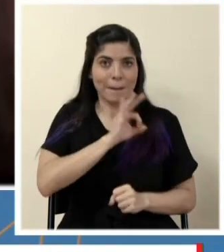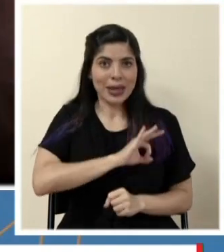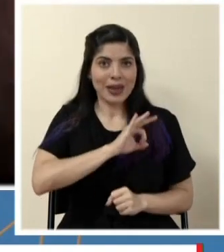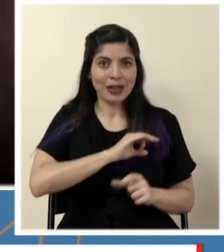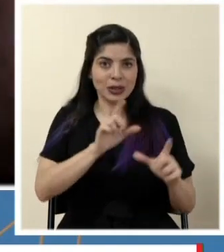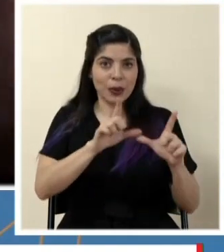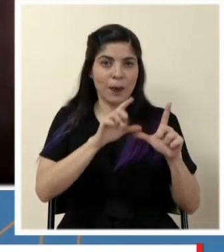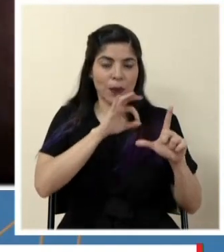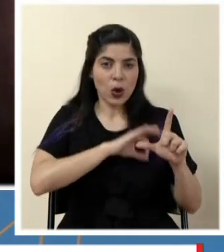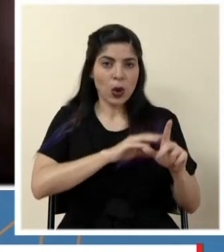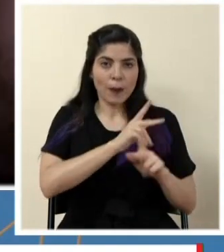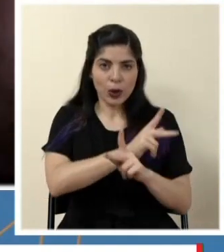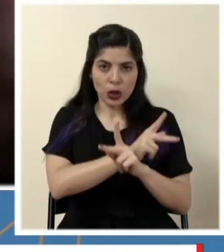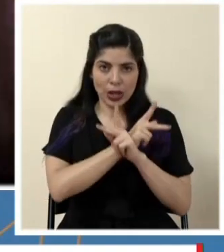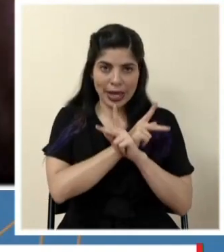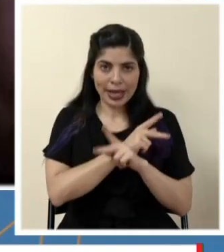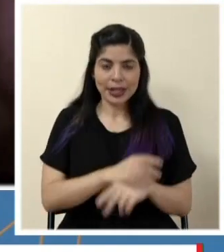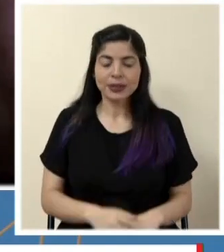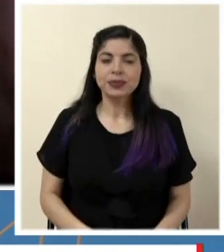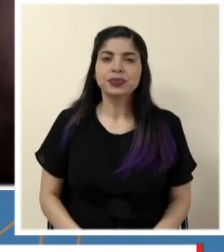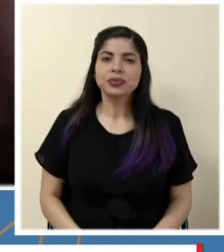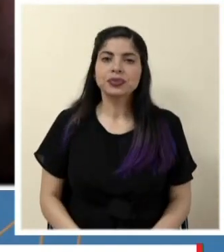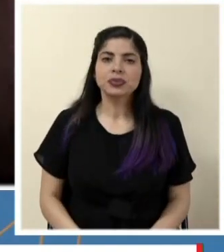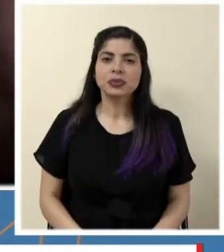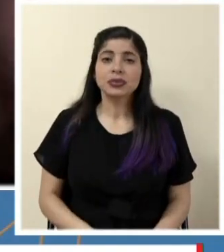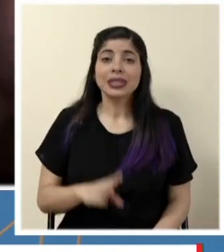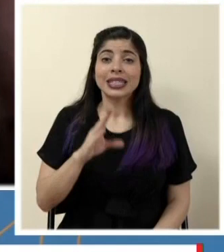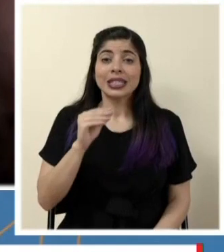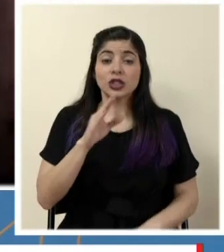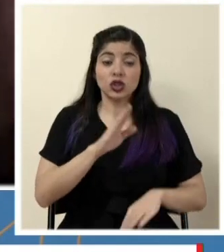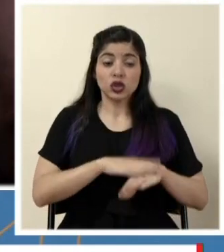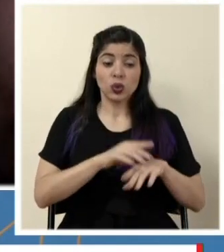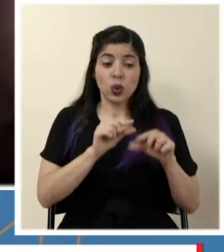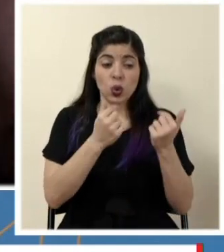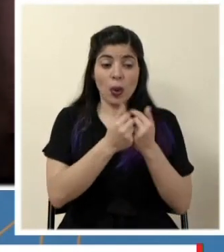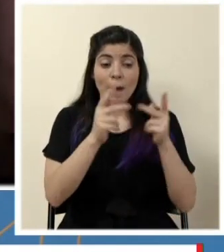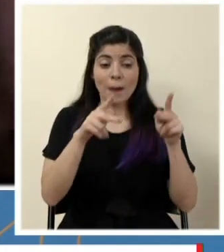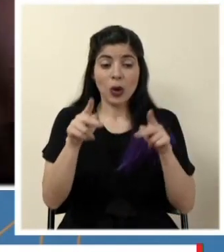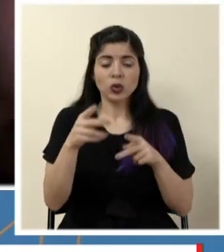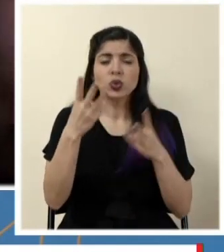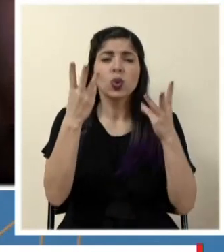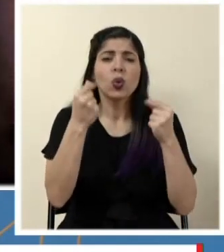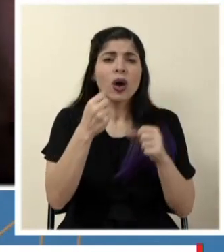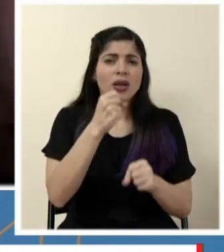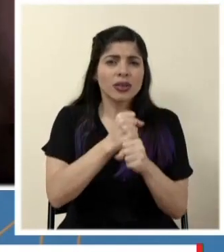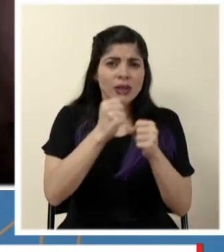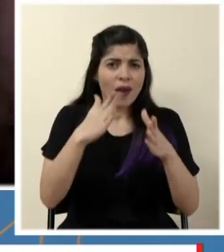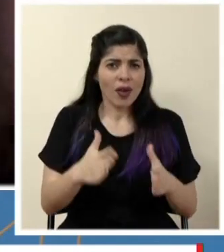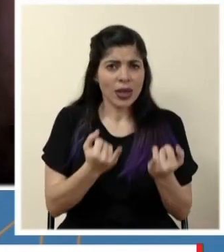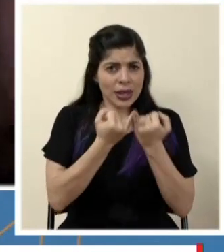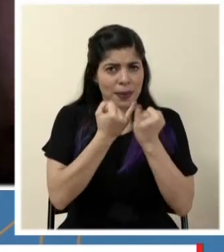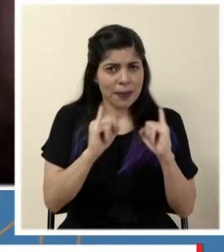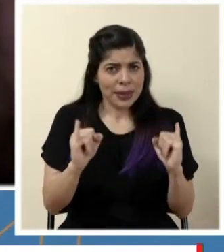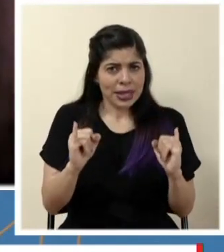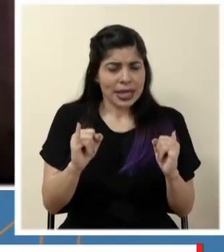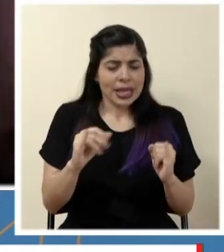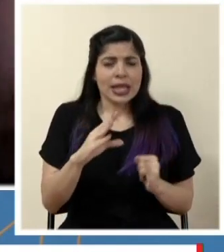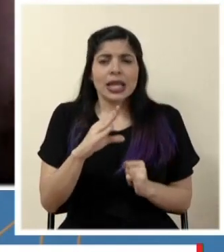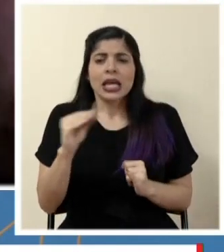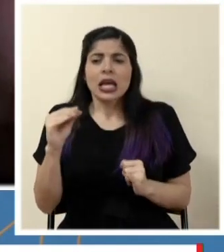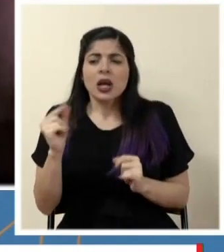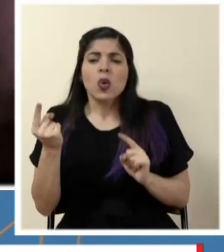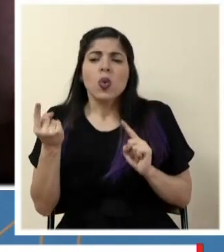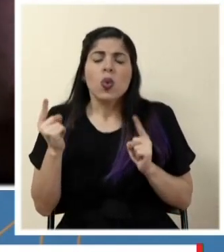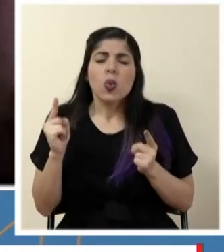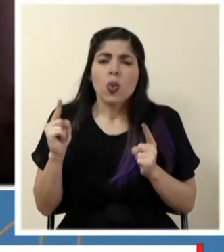hasta el momento, y si se puede decir de este grupo de personas cuántas son trabajadoras independientes y cuál